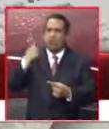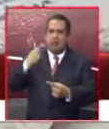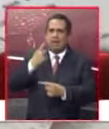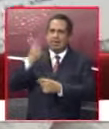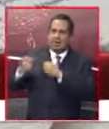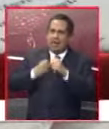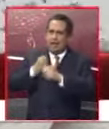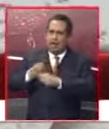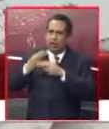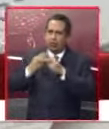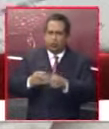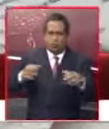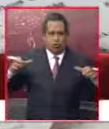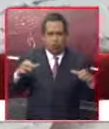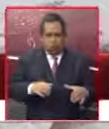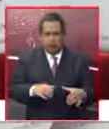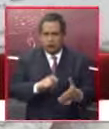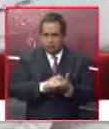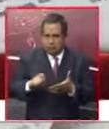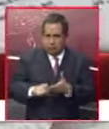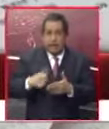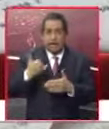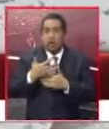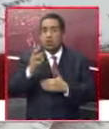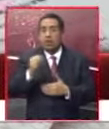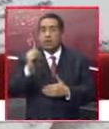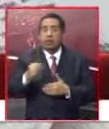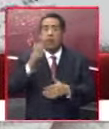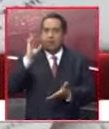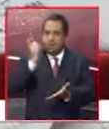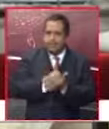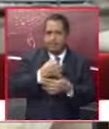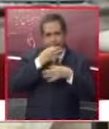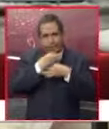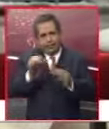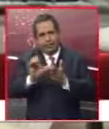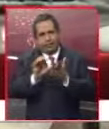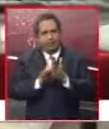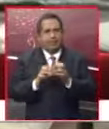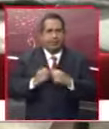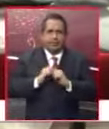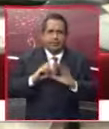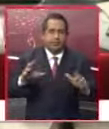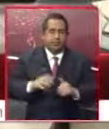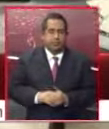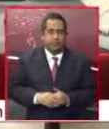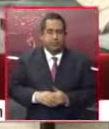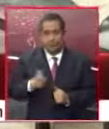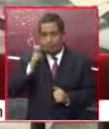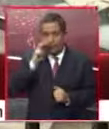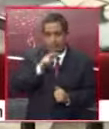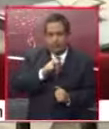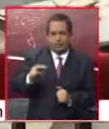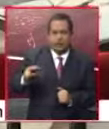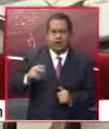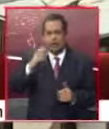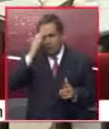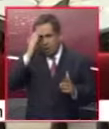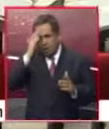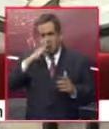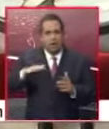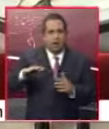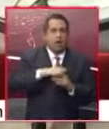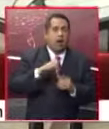Congreso Constituyente y 99 de la promulgación de la Carta Magna. Esto nos da precisamente el margen y el marco de lo que